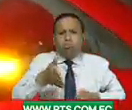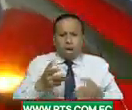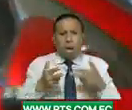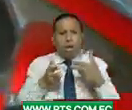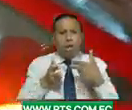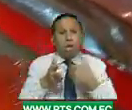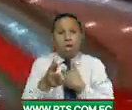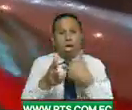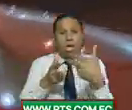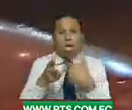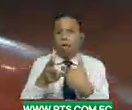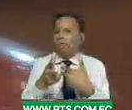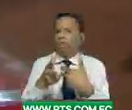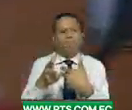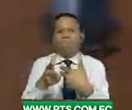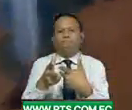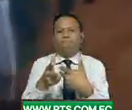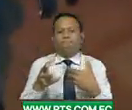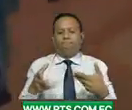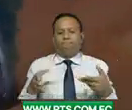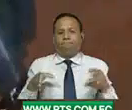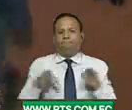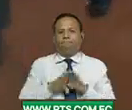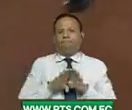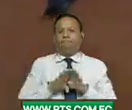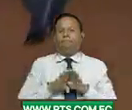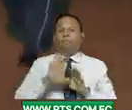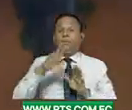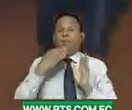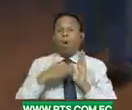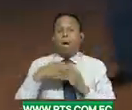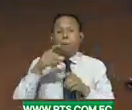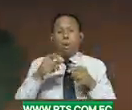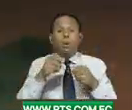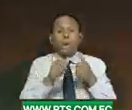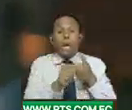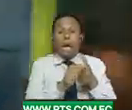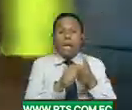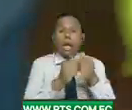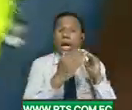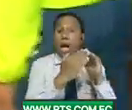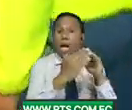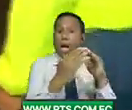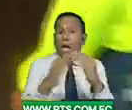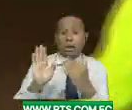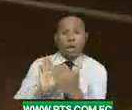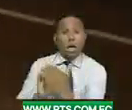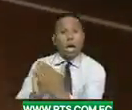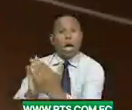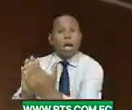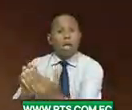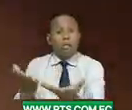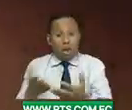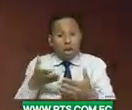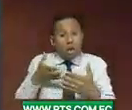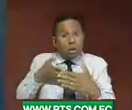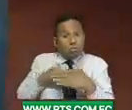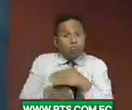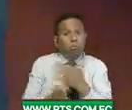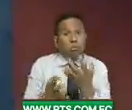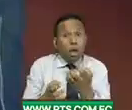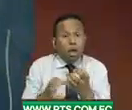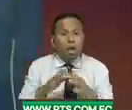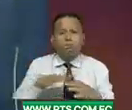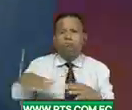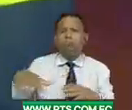este sector, ustedes ven que están presentando un salvoconducto para poder ingresar. Ellos viven en la Ciudadela Bellavista